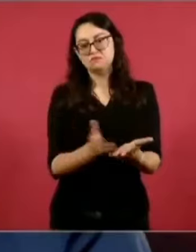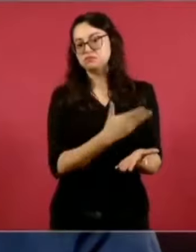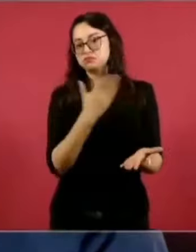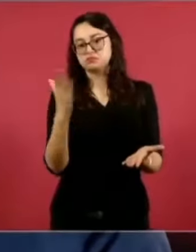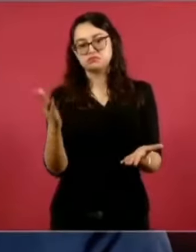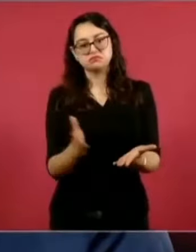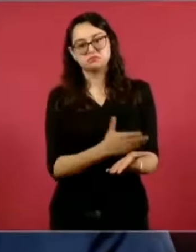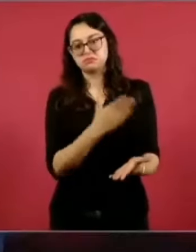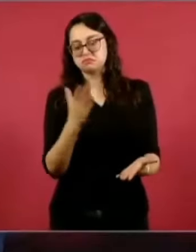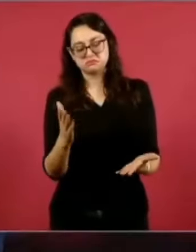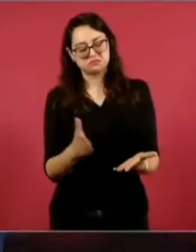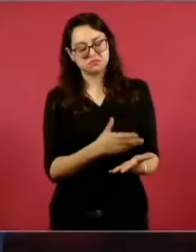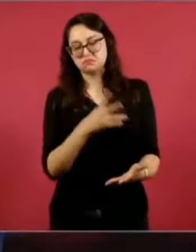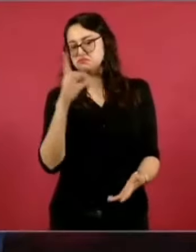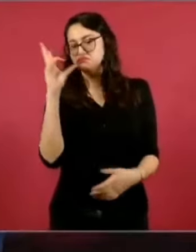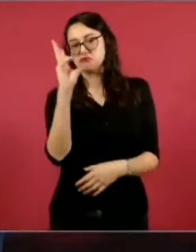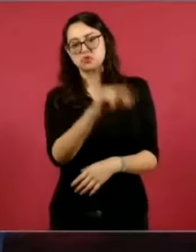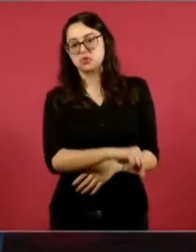desechadas